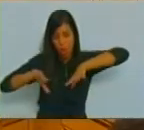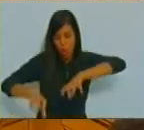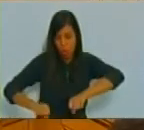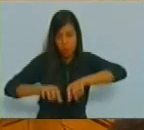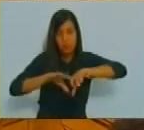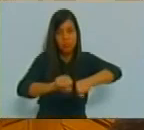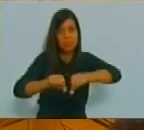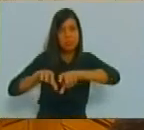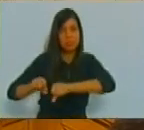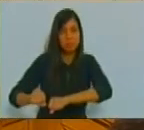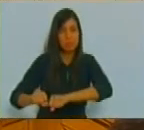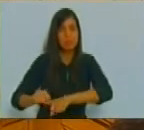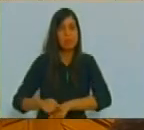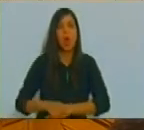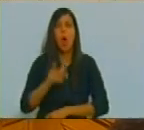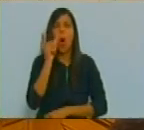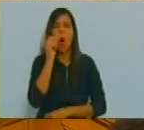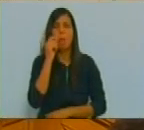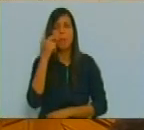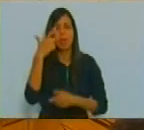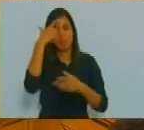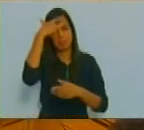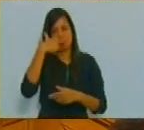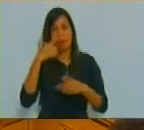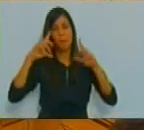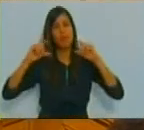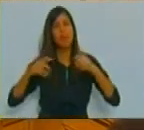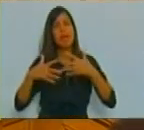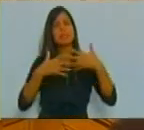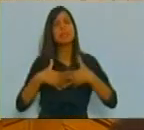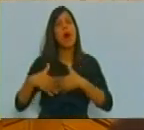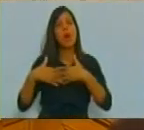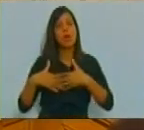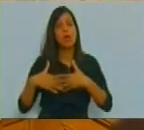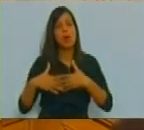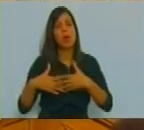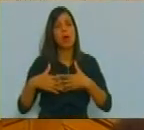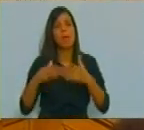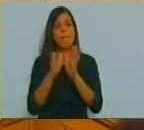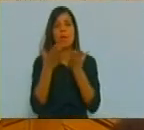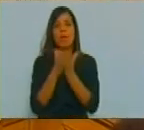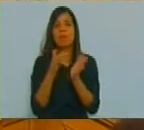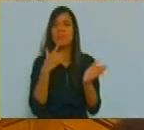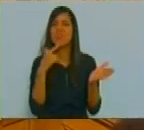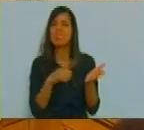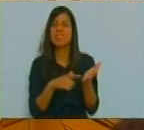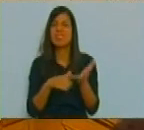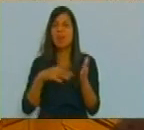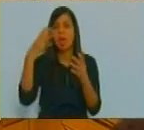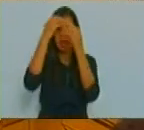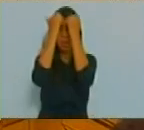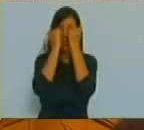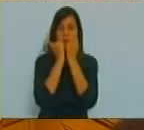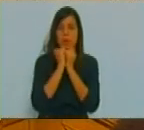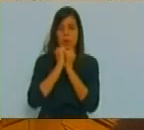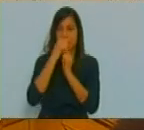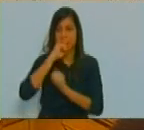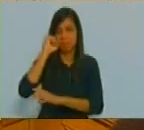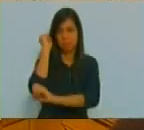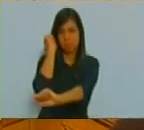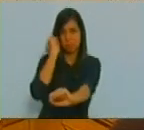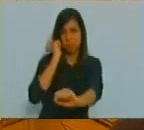en la tesis de marbar guarín que se llama pandillas callejeras la nueva